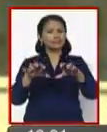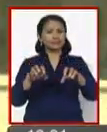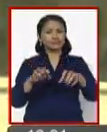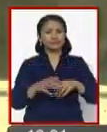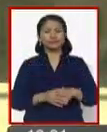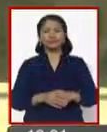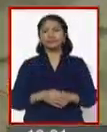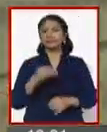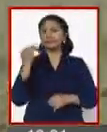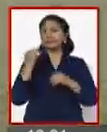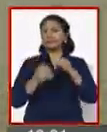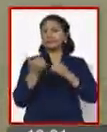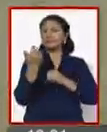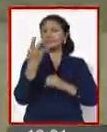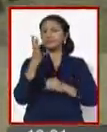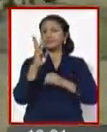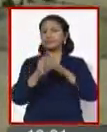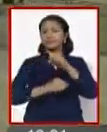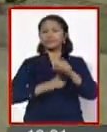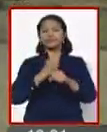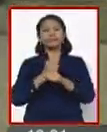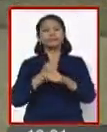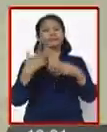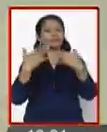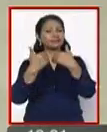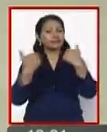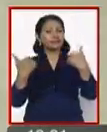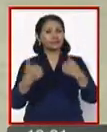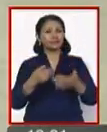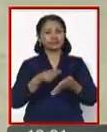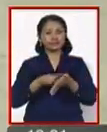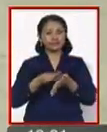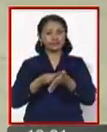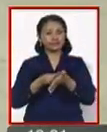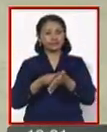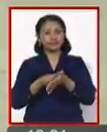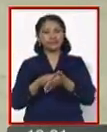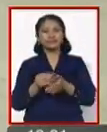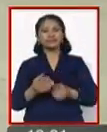prácticamente durante los últimos 16 años. Paralelamente,